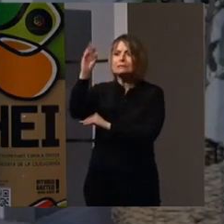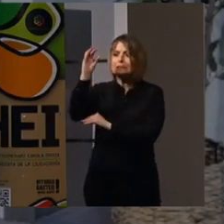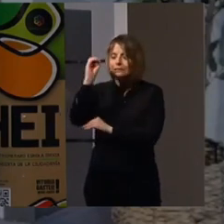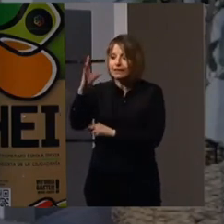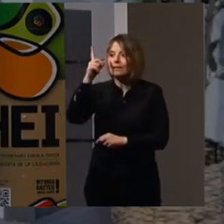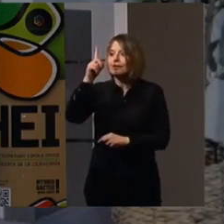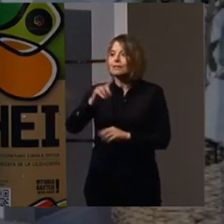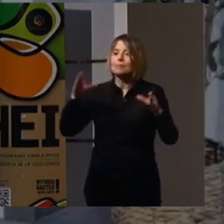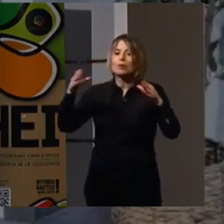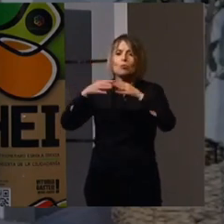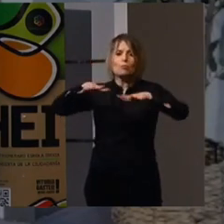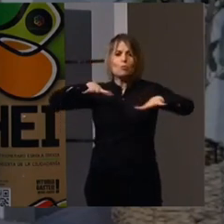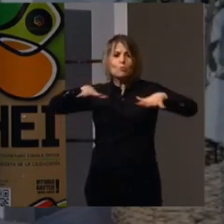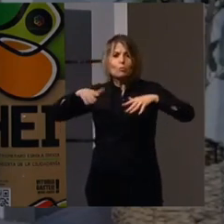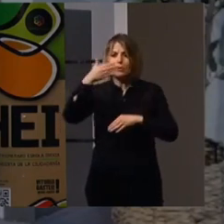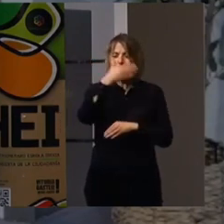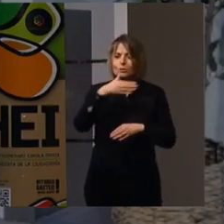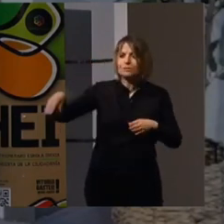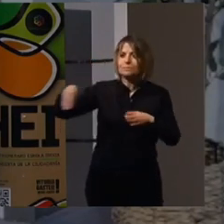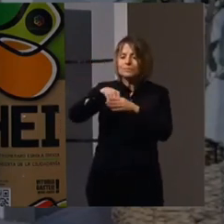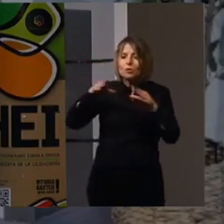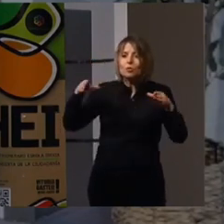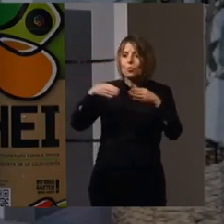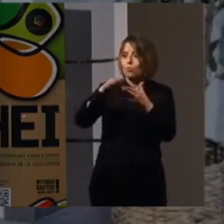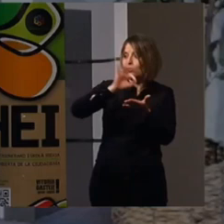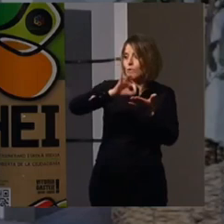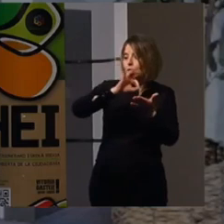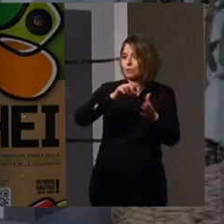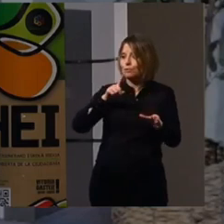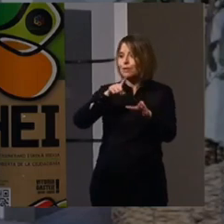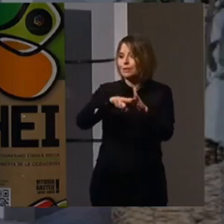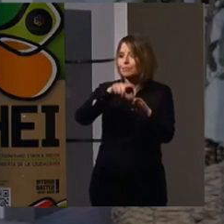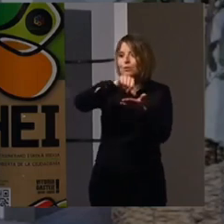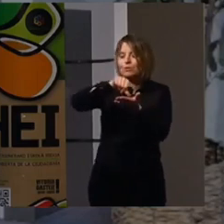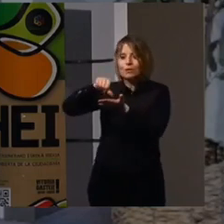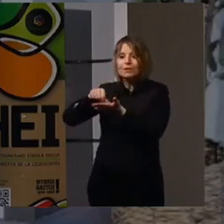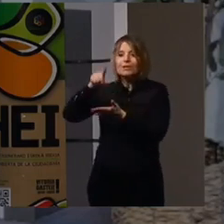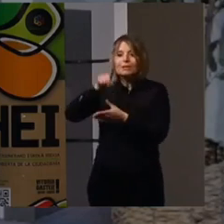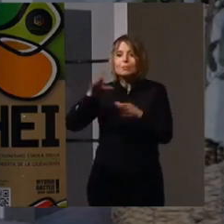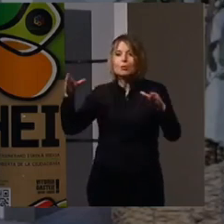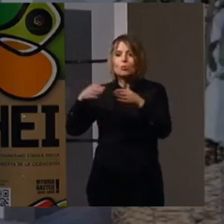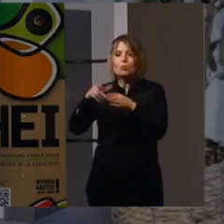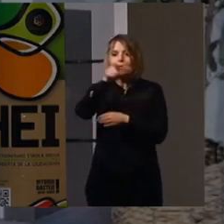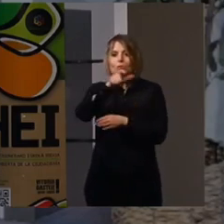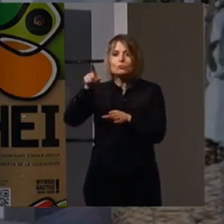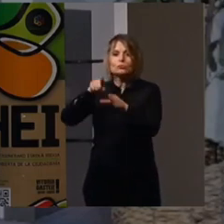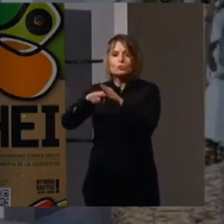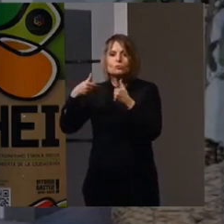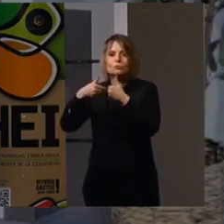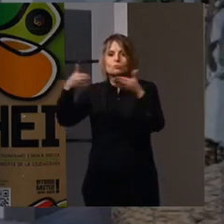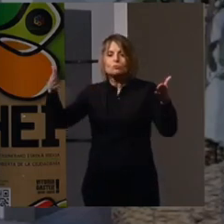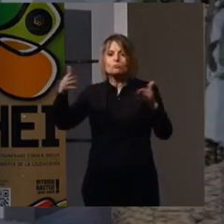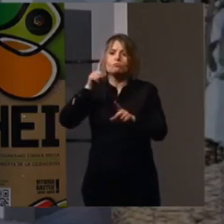también al grupo motor de la escuela, constituido, además de por el Servicio de Participación Ciudadana, por colectivos y ciudadanía